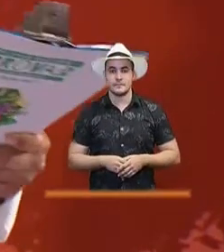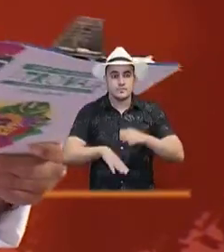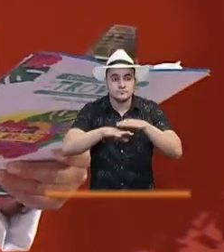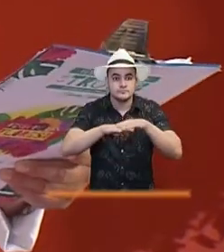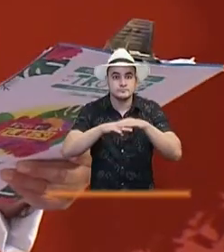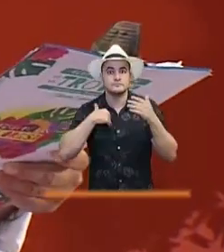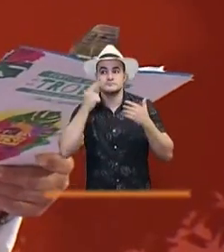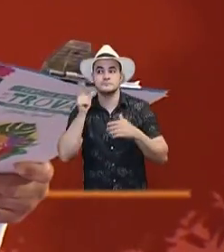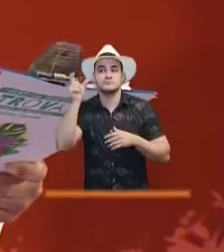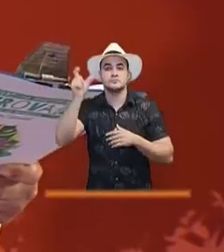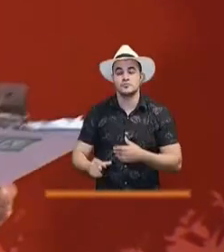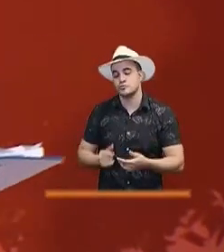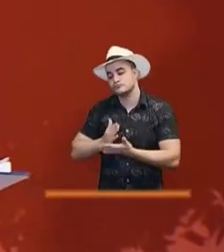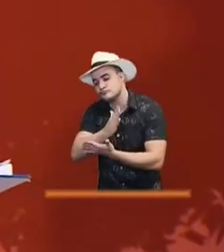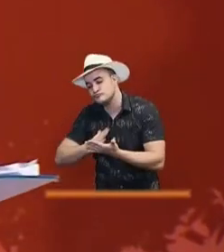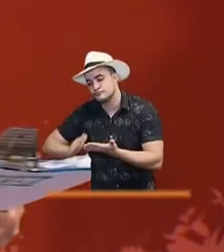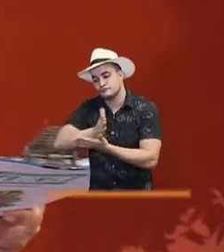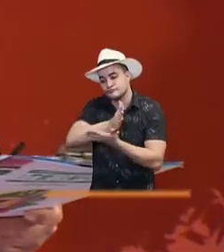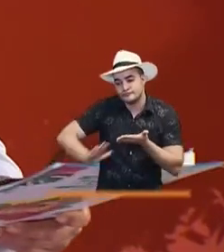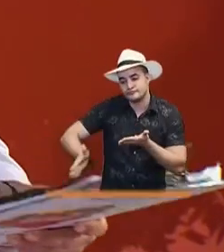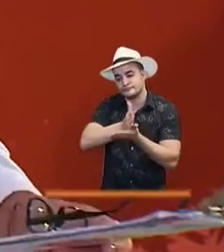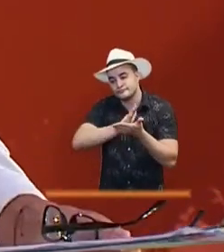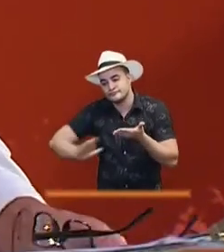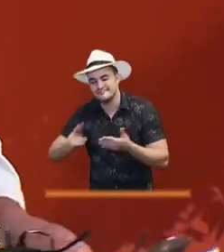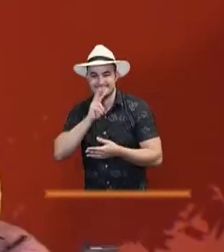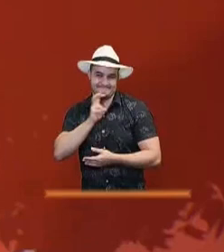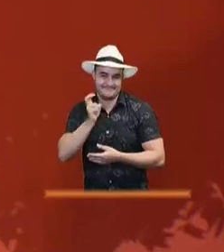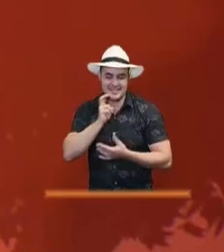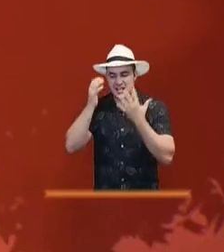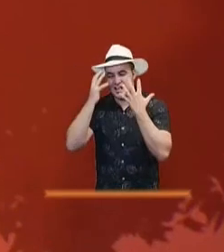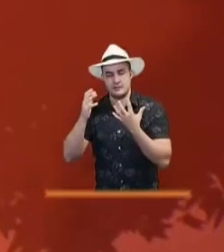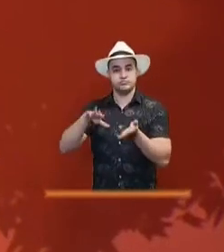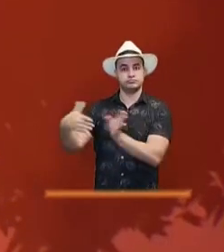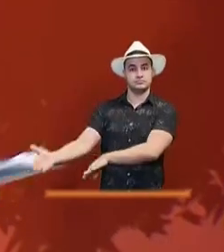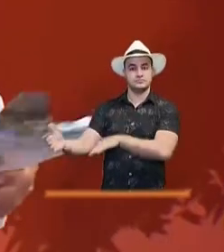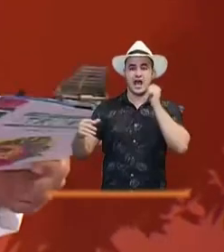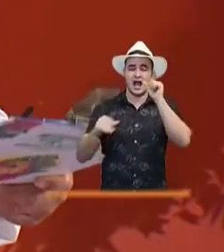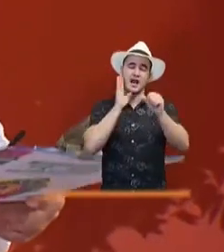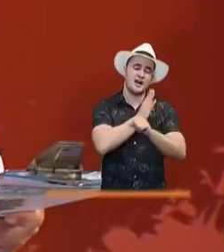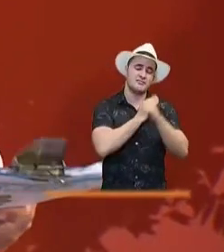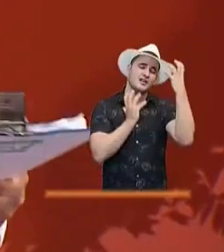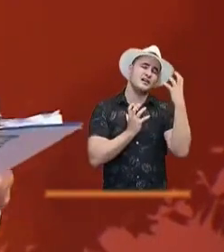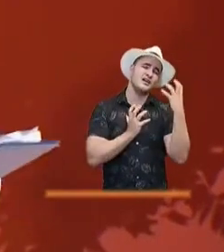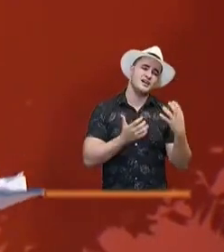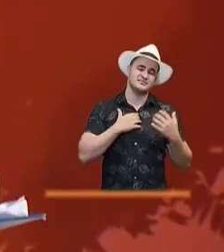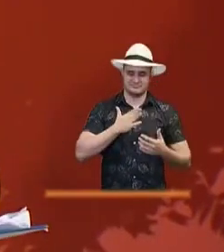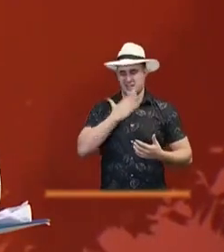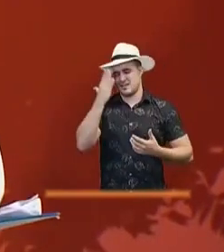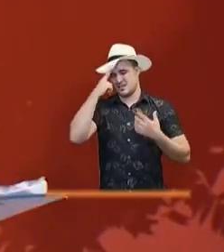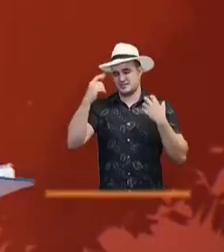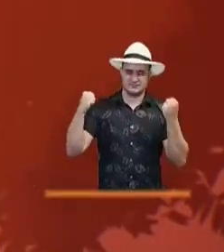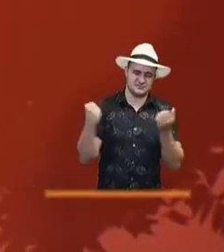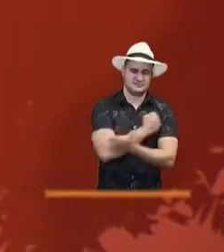Cuando murió el carnicero, con angustia y desespero, la viuda triste en el lecho se dio golpes de